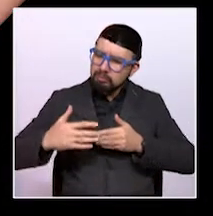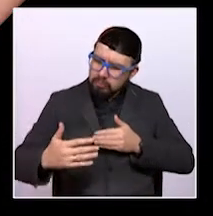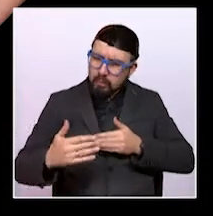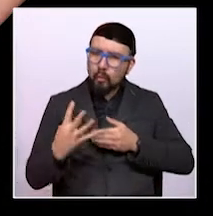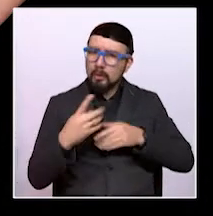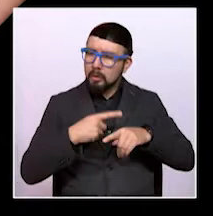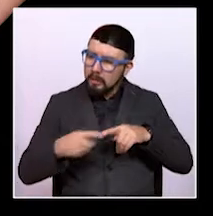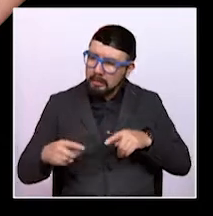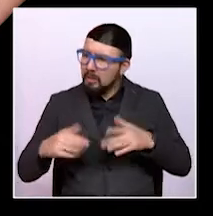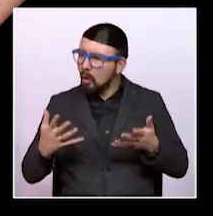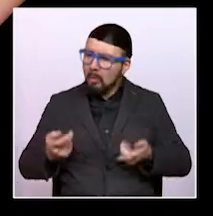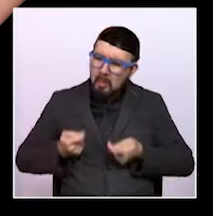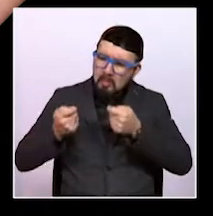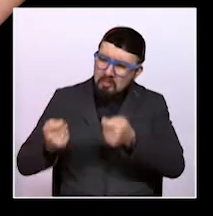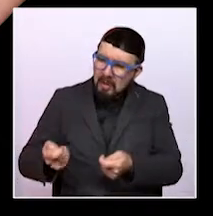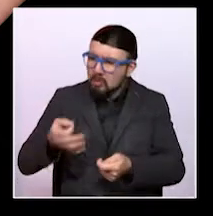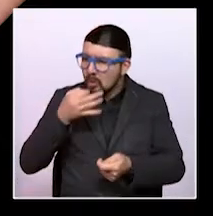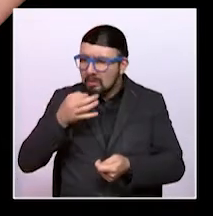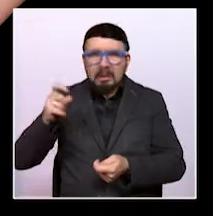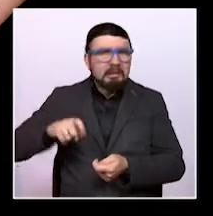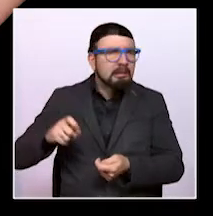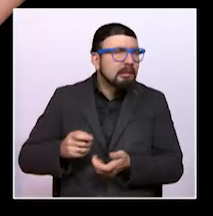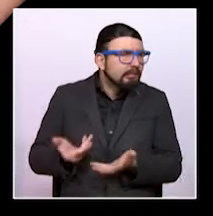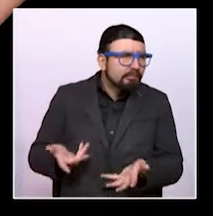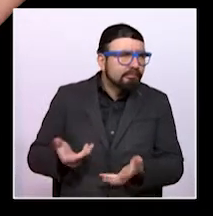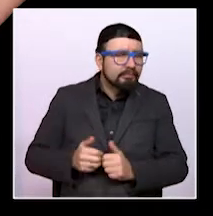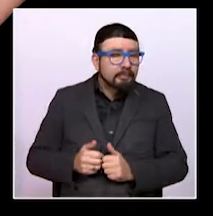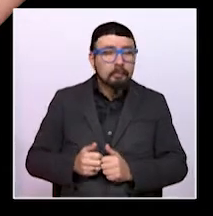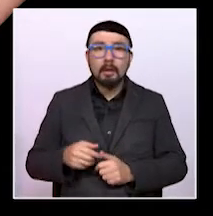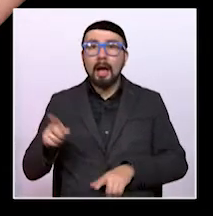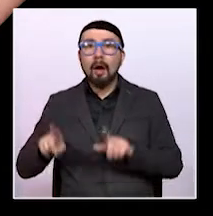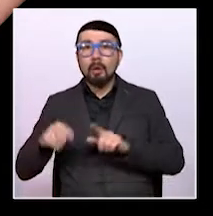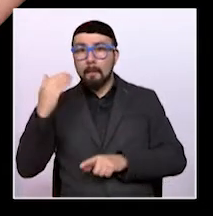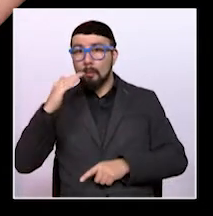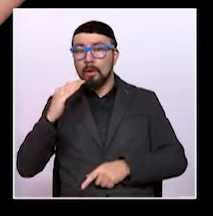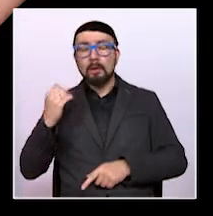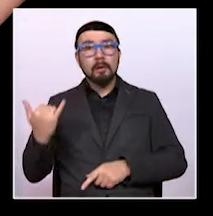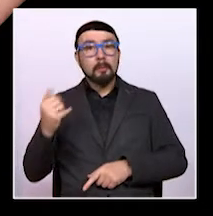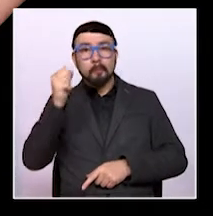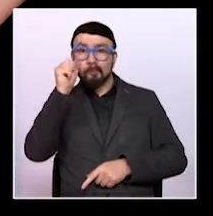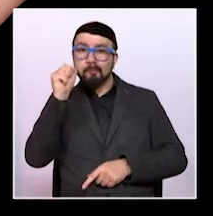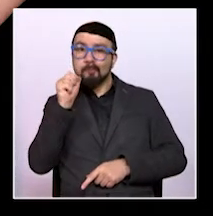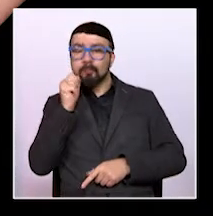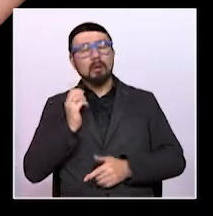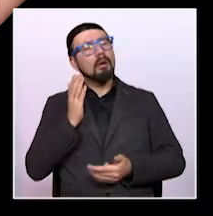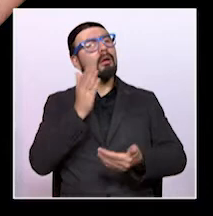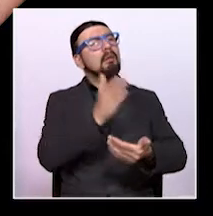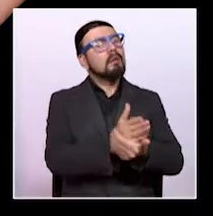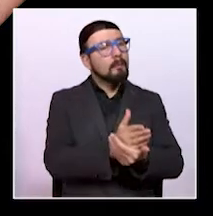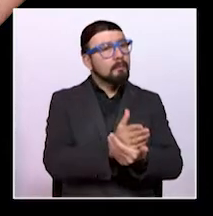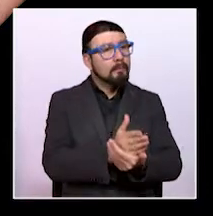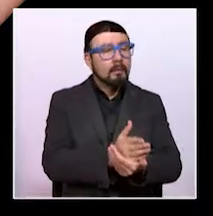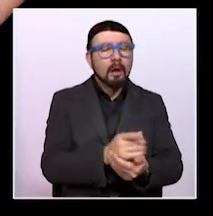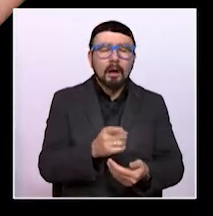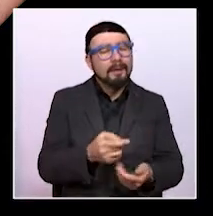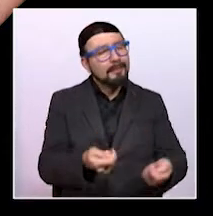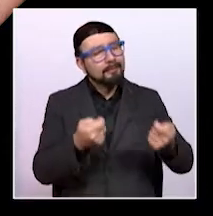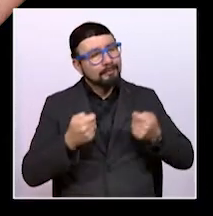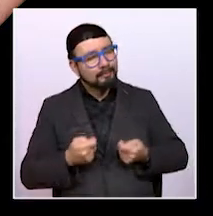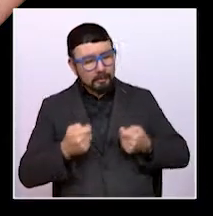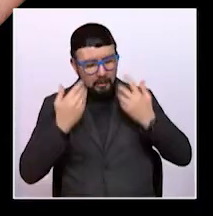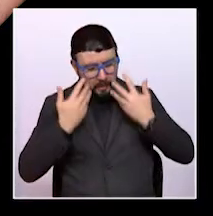semanas muchas mamás ven que cuando van a su control prenatal les mandan el mismo medicamento los mismos